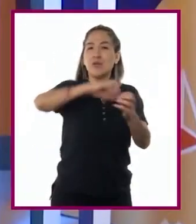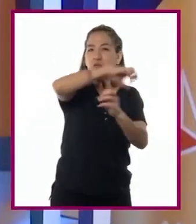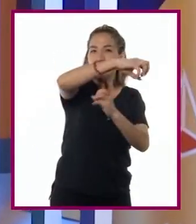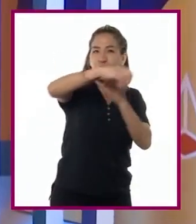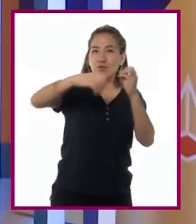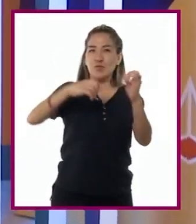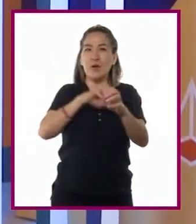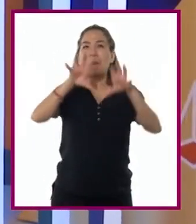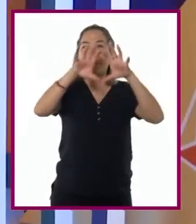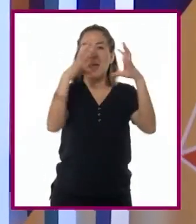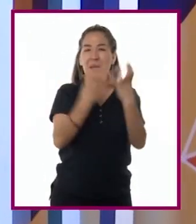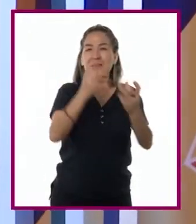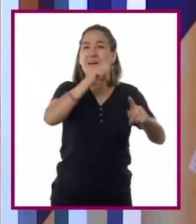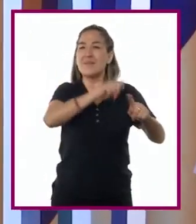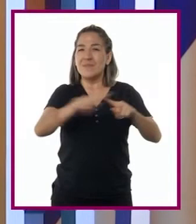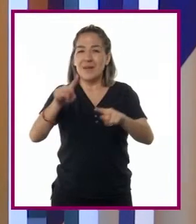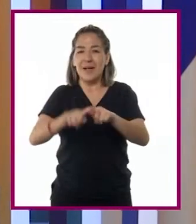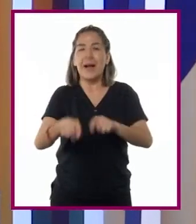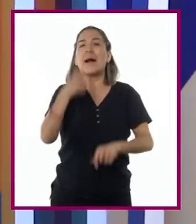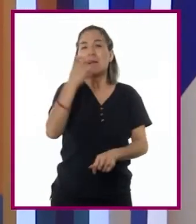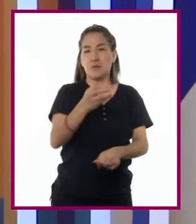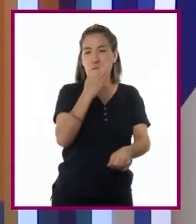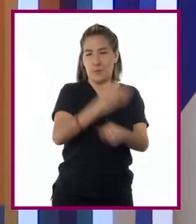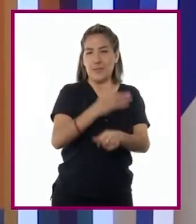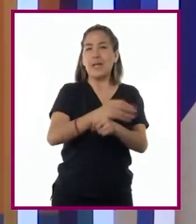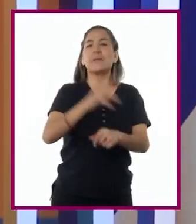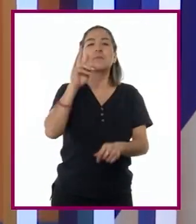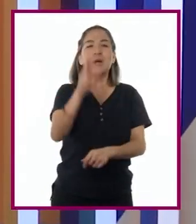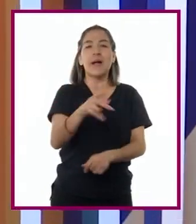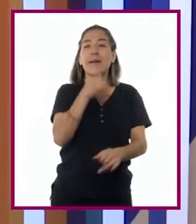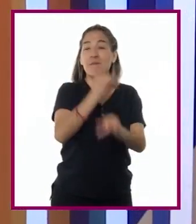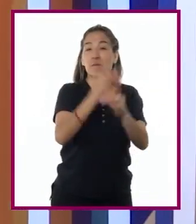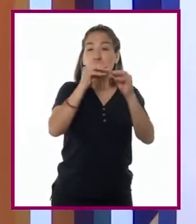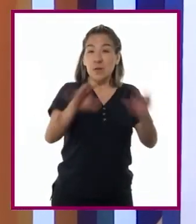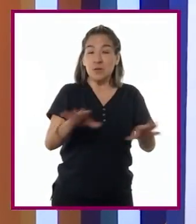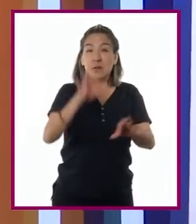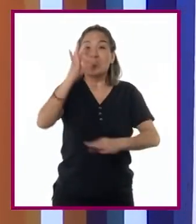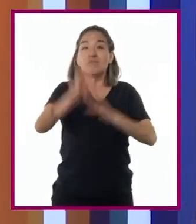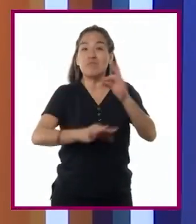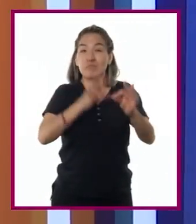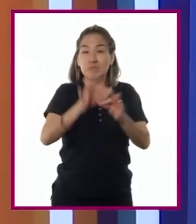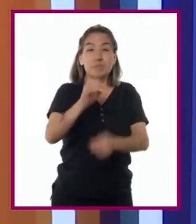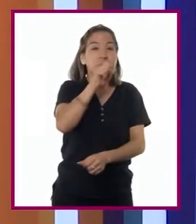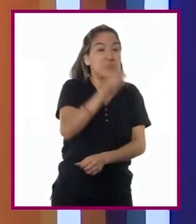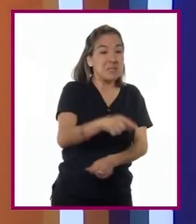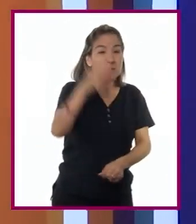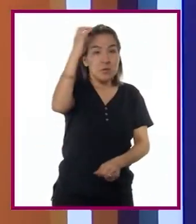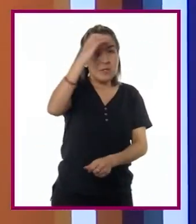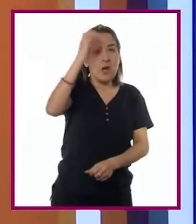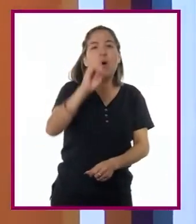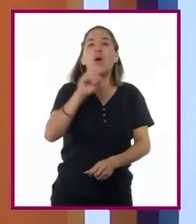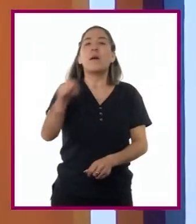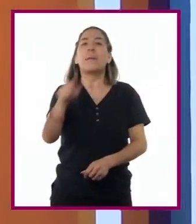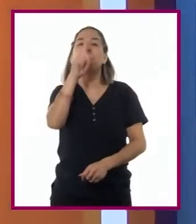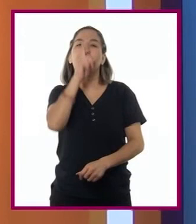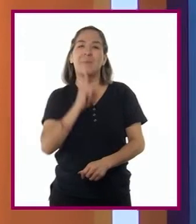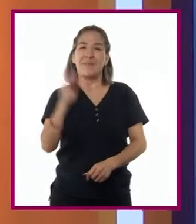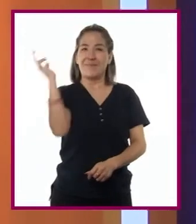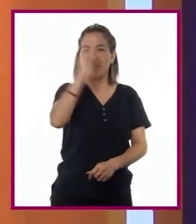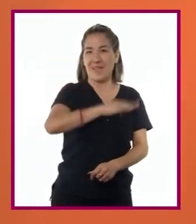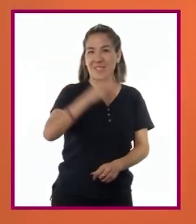astrología. Bien, hoy vamos a reflexionar si la información corresponde al campo de la ciencia o de la